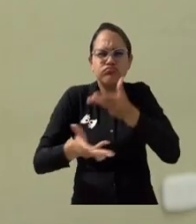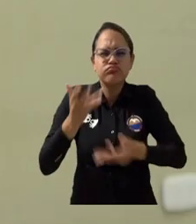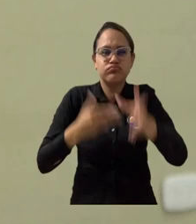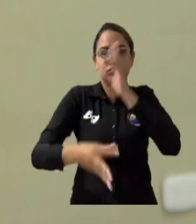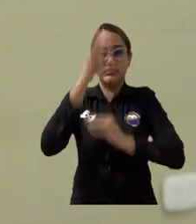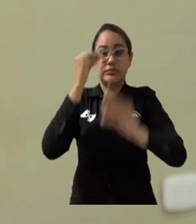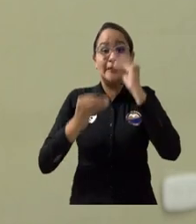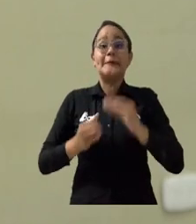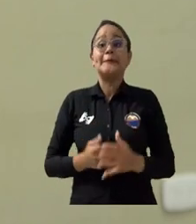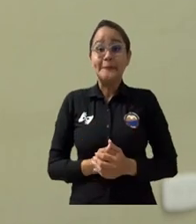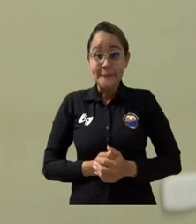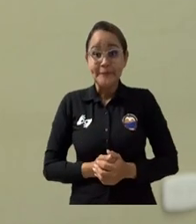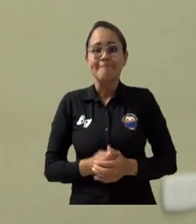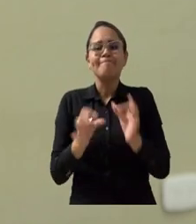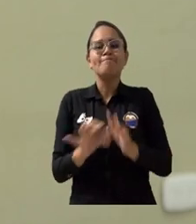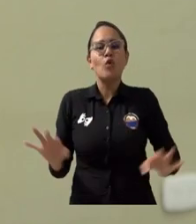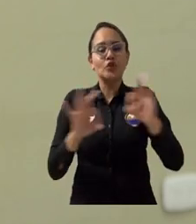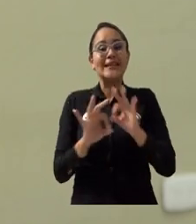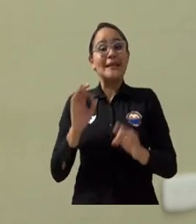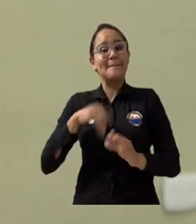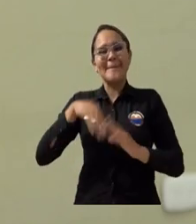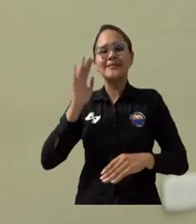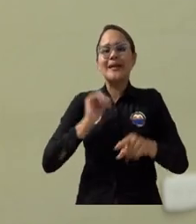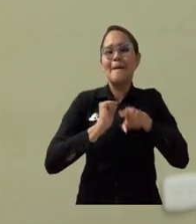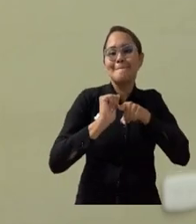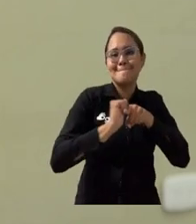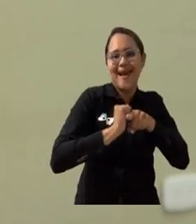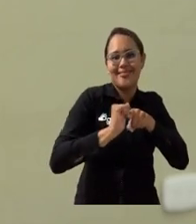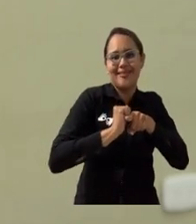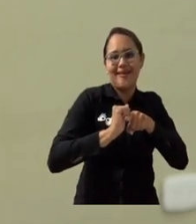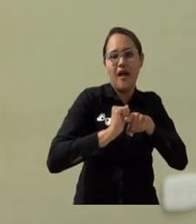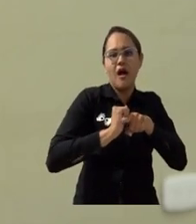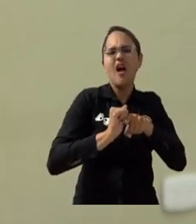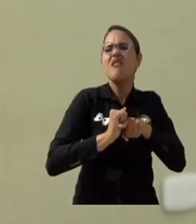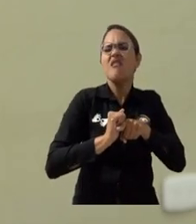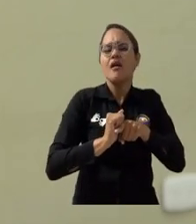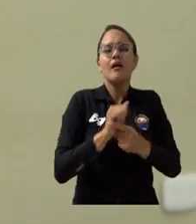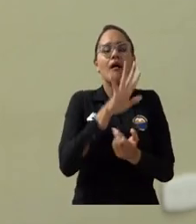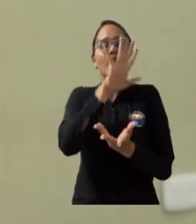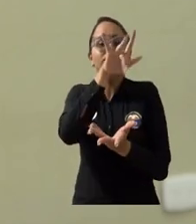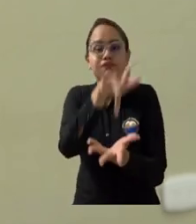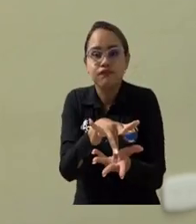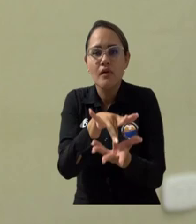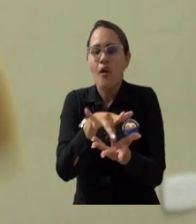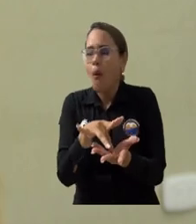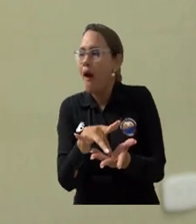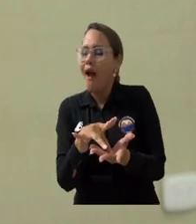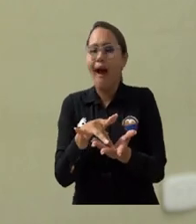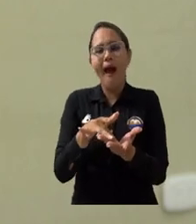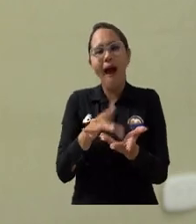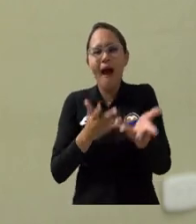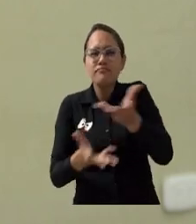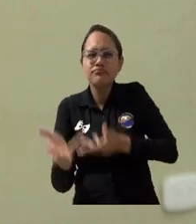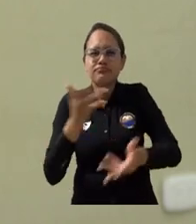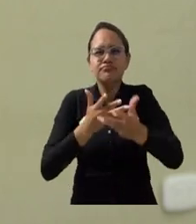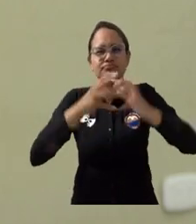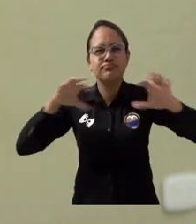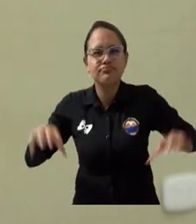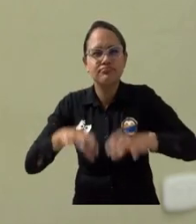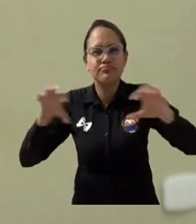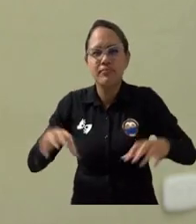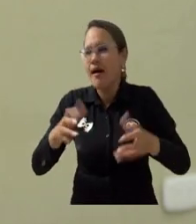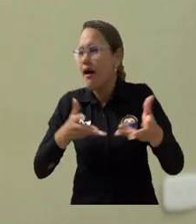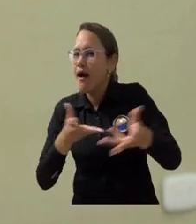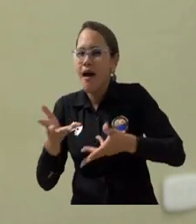poder articular esa acción, esa práctica, ese ejercicio pedagógico en los diferentes contextos en acción y articularlo con